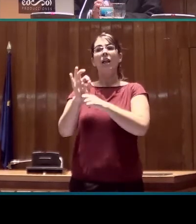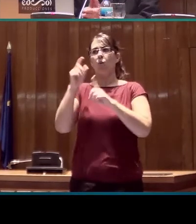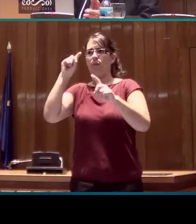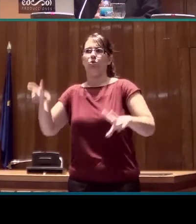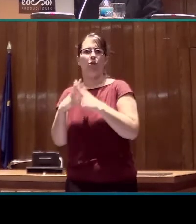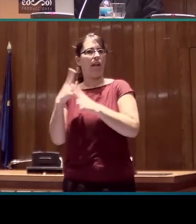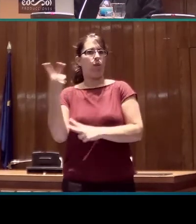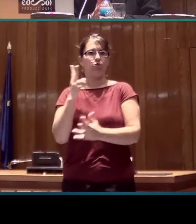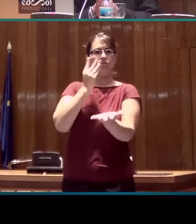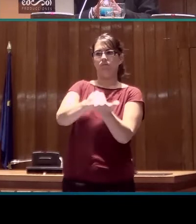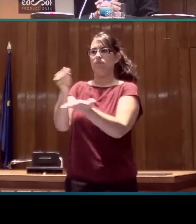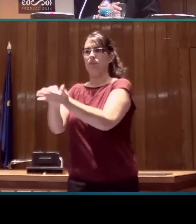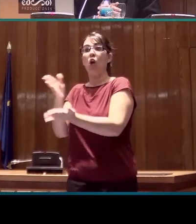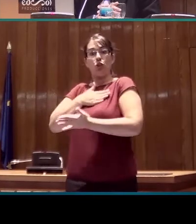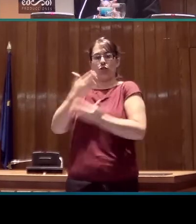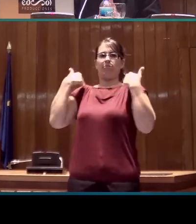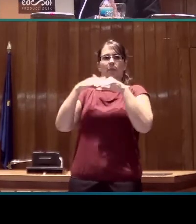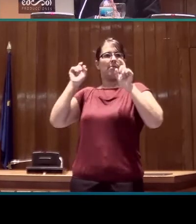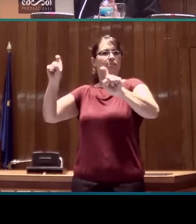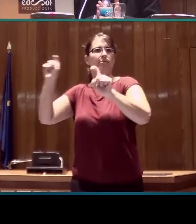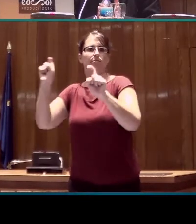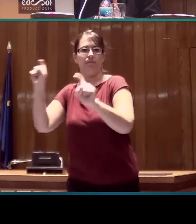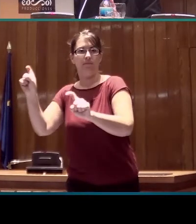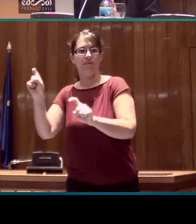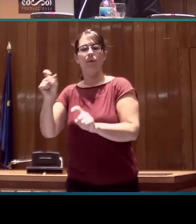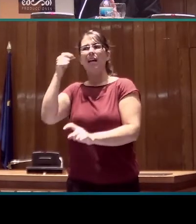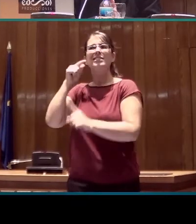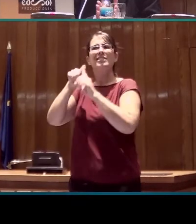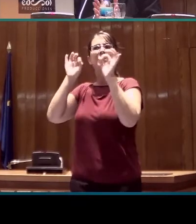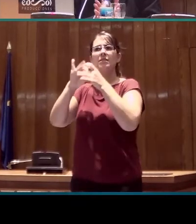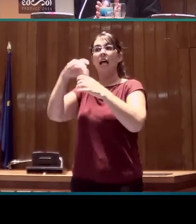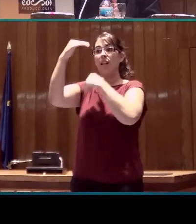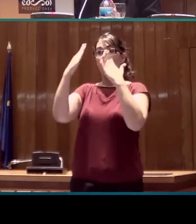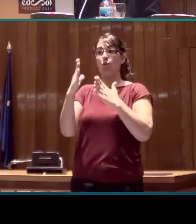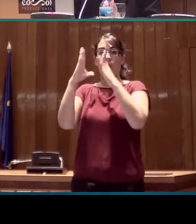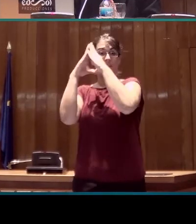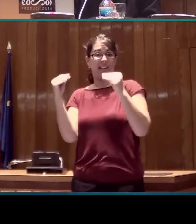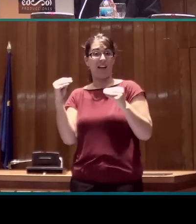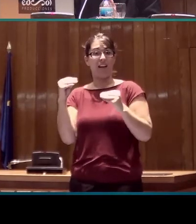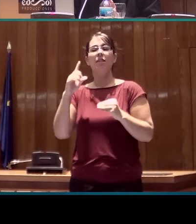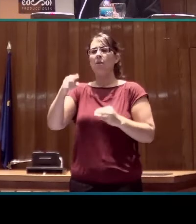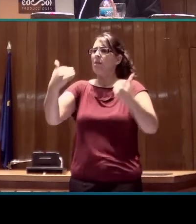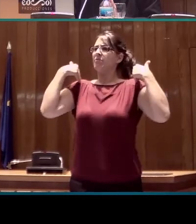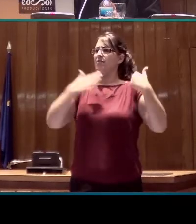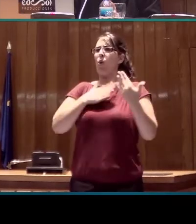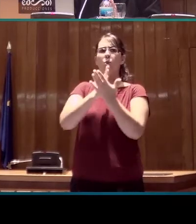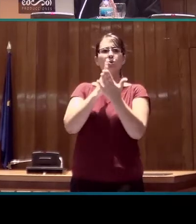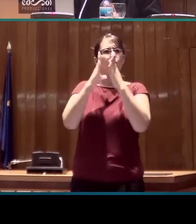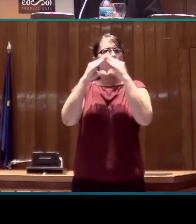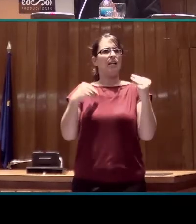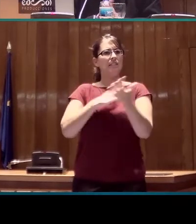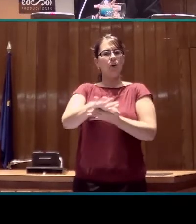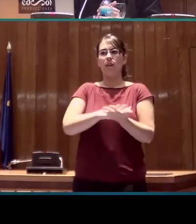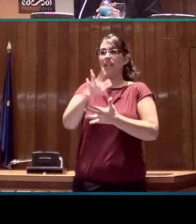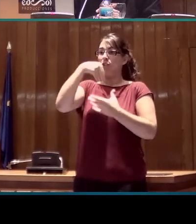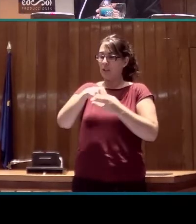Nosotros nos encargamos de esa docencia. Desde el punto de vista de la extensión universitaria, nos ocupamos de los cursos universitarios de lengua de signos de la